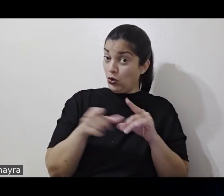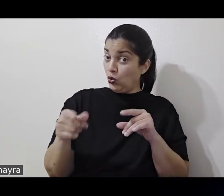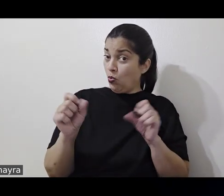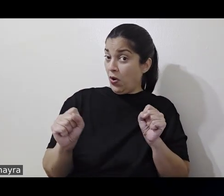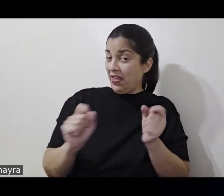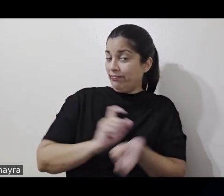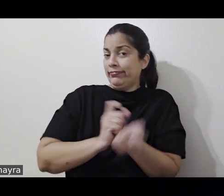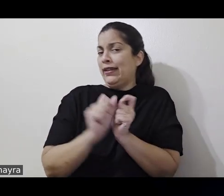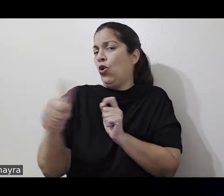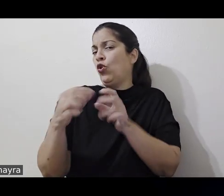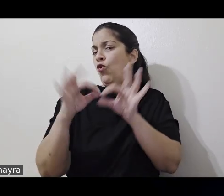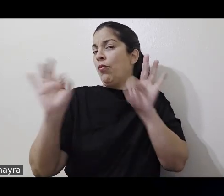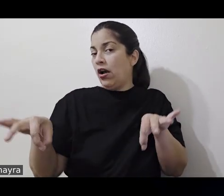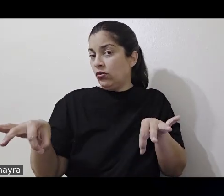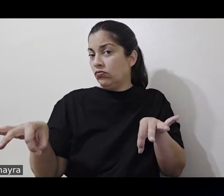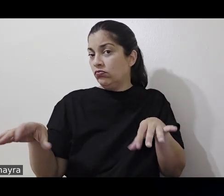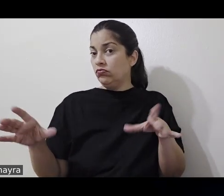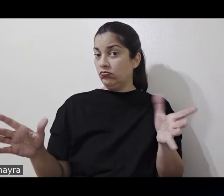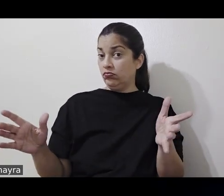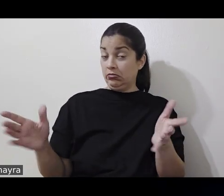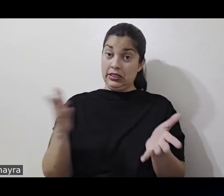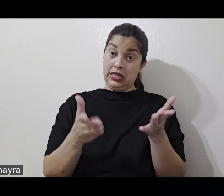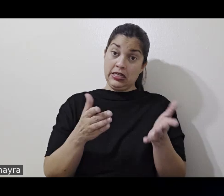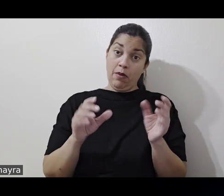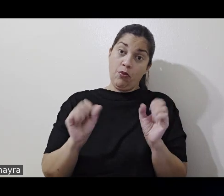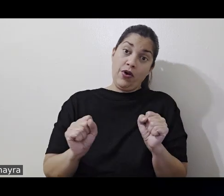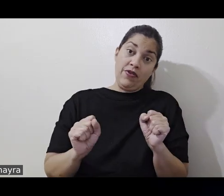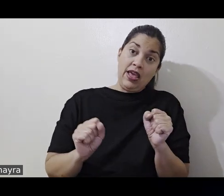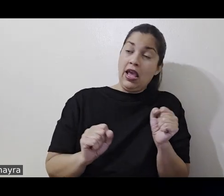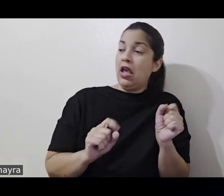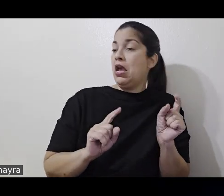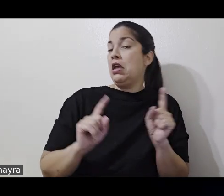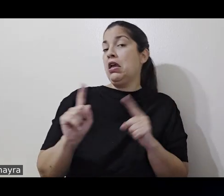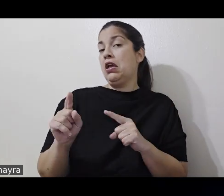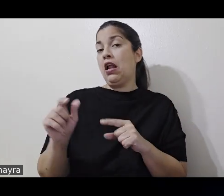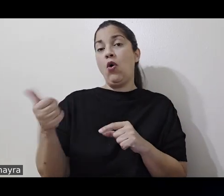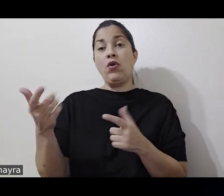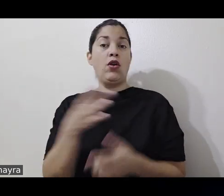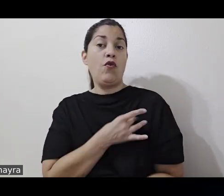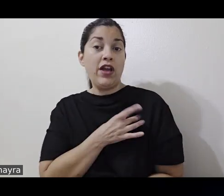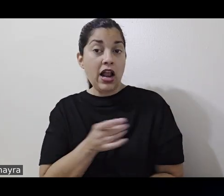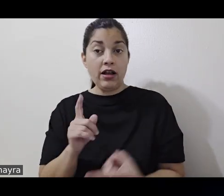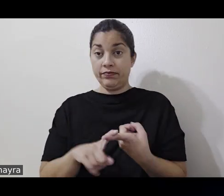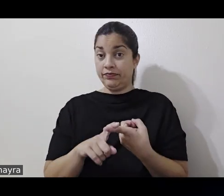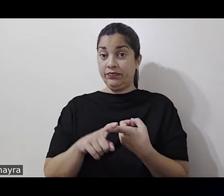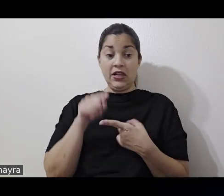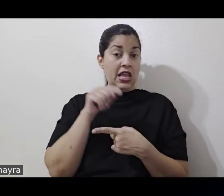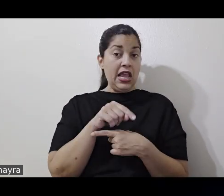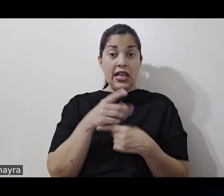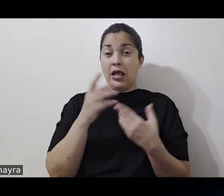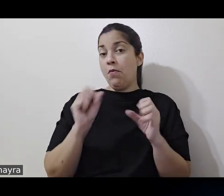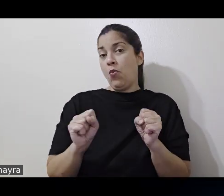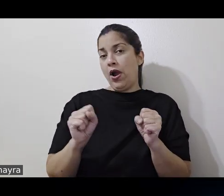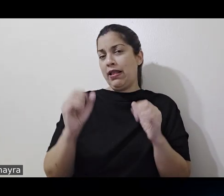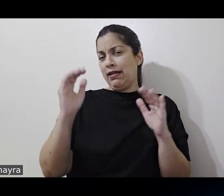formato, no que este material puede irse a una novela, material puede bajarle